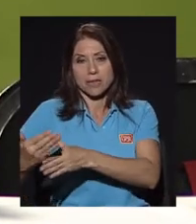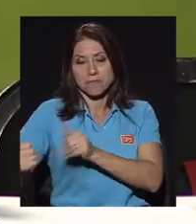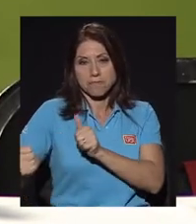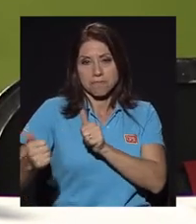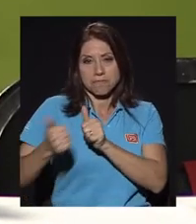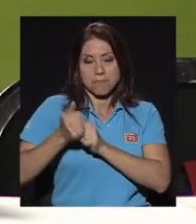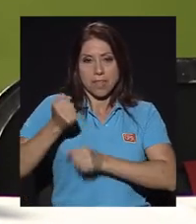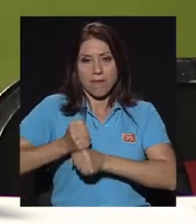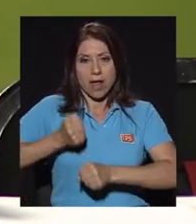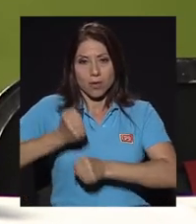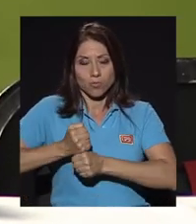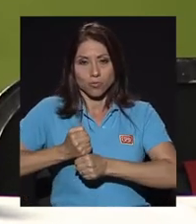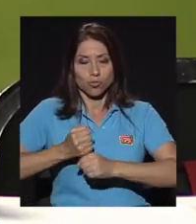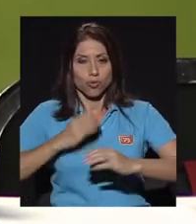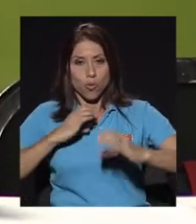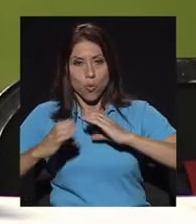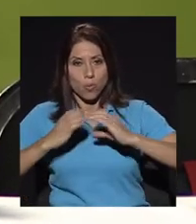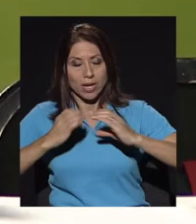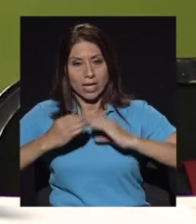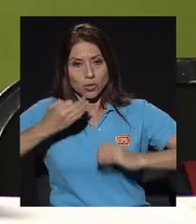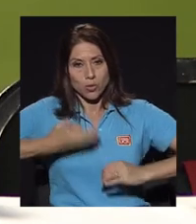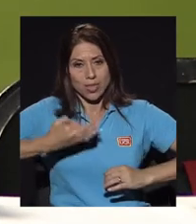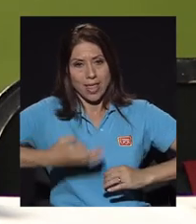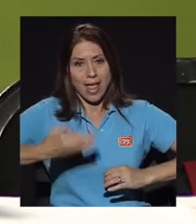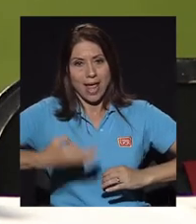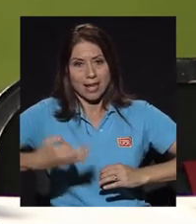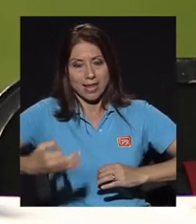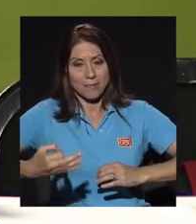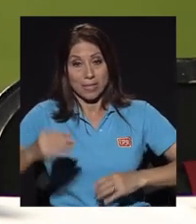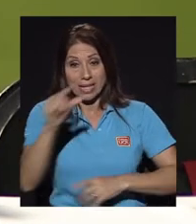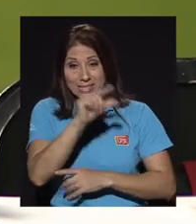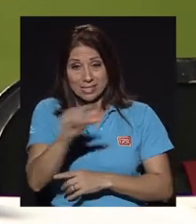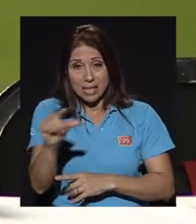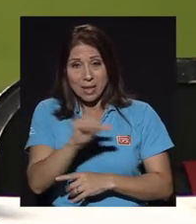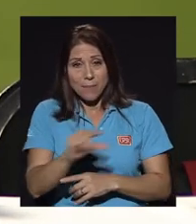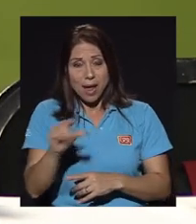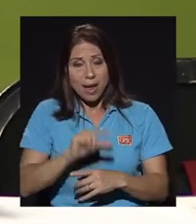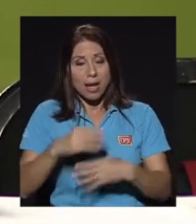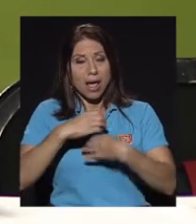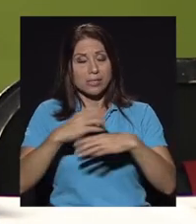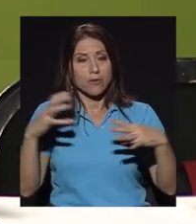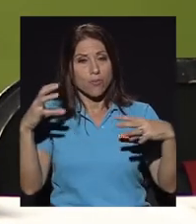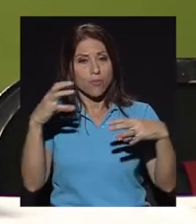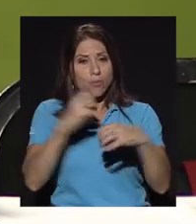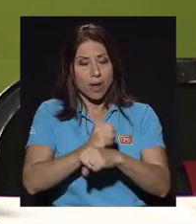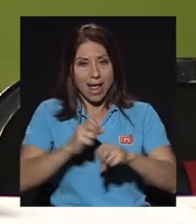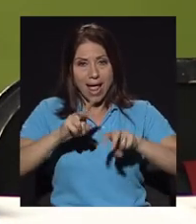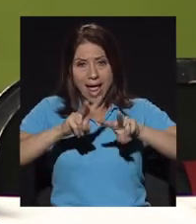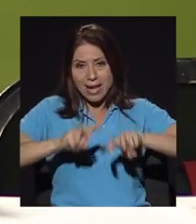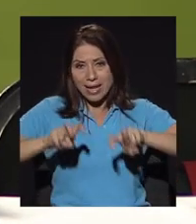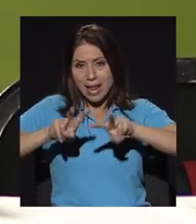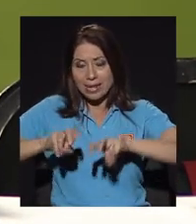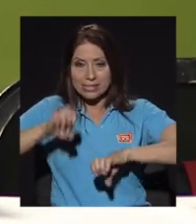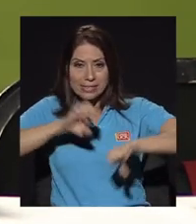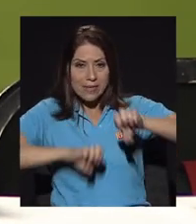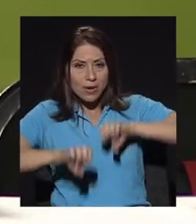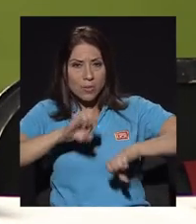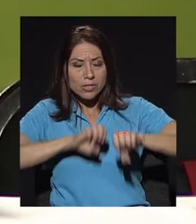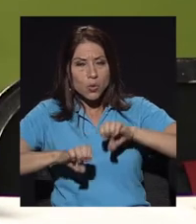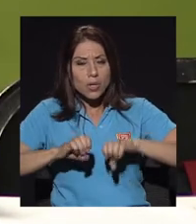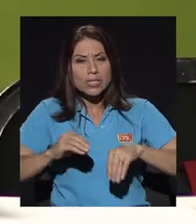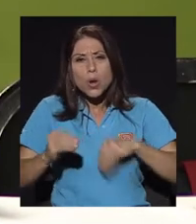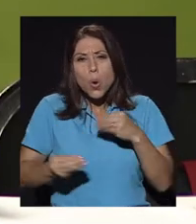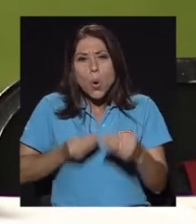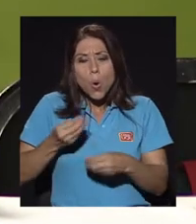comunicación diaria y semanal, hacer los resúmenes de análisis, evaluaciones de cómo estamos